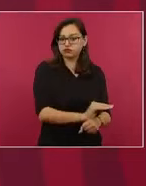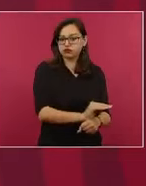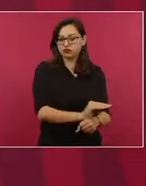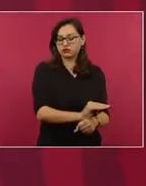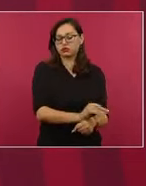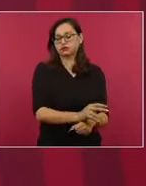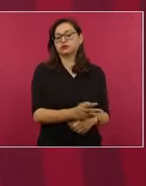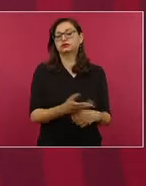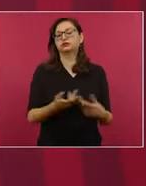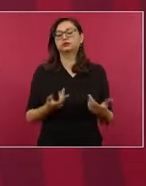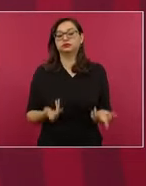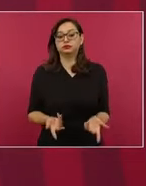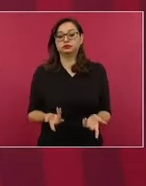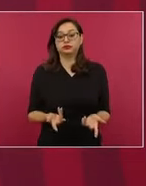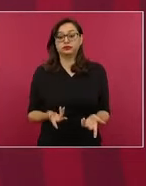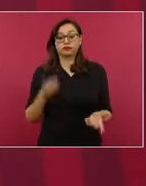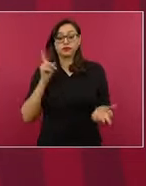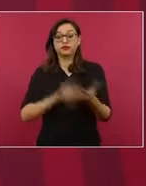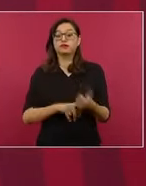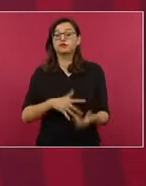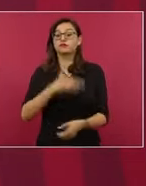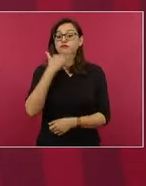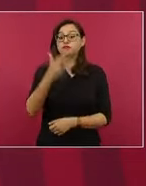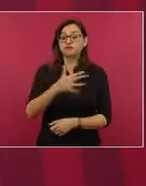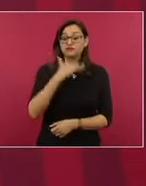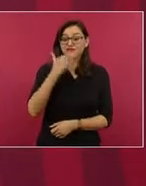de actos de corrupción,